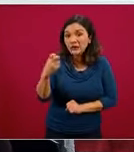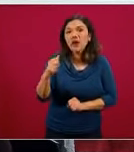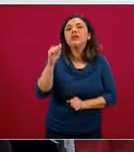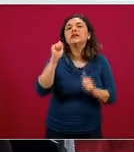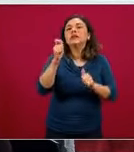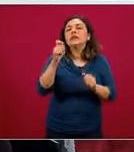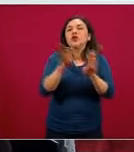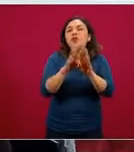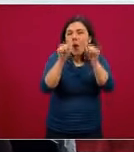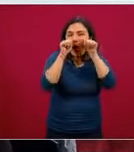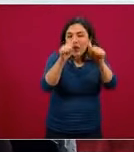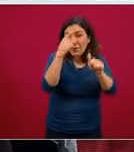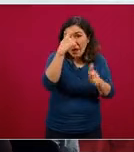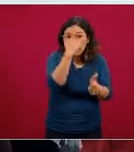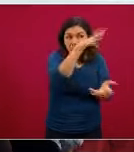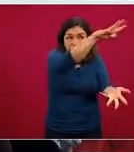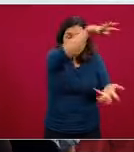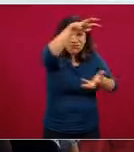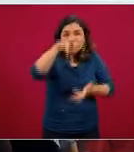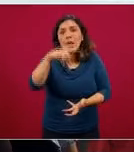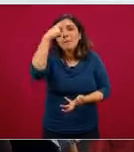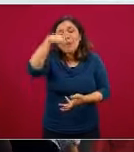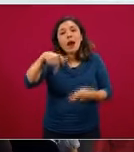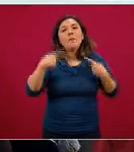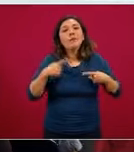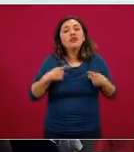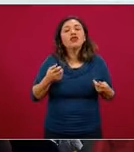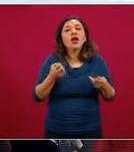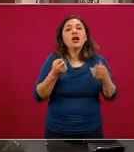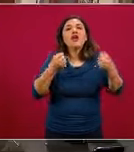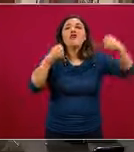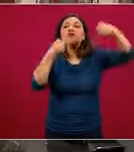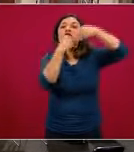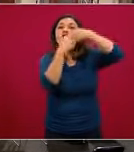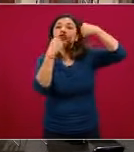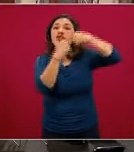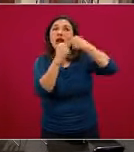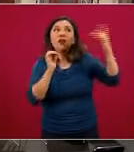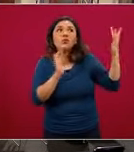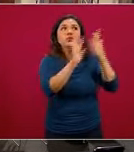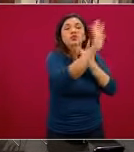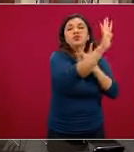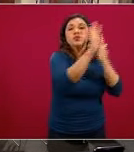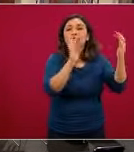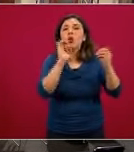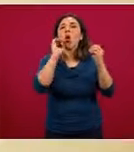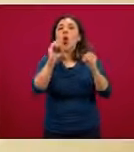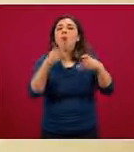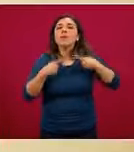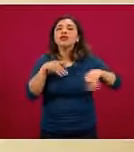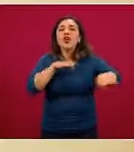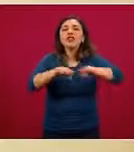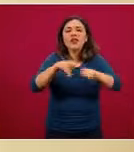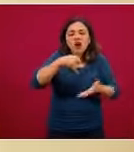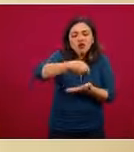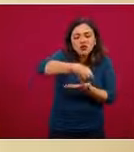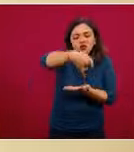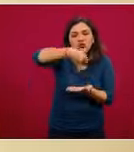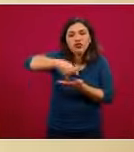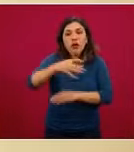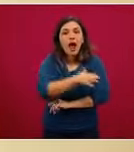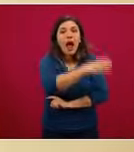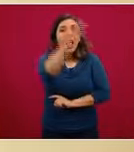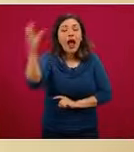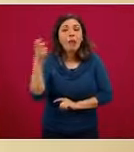enfoque de los fondos va a ser a la movilidad fronteriza y al grupo de trabajadores agrícolas. Así se definió para